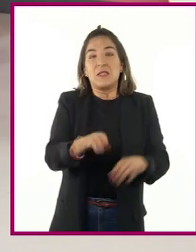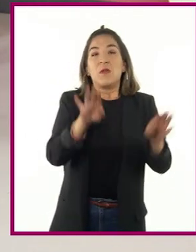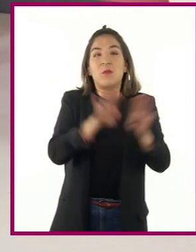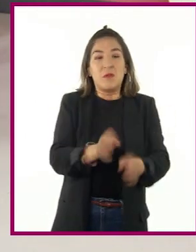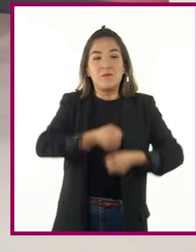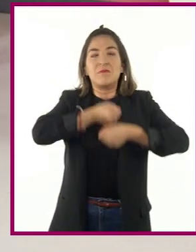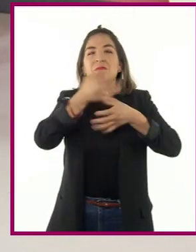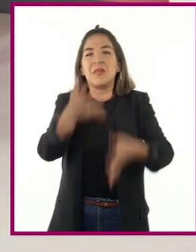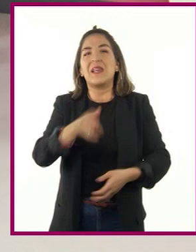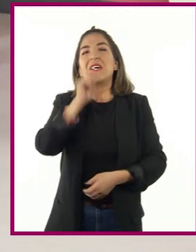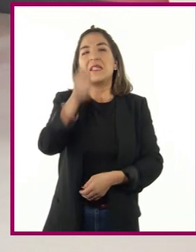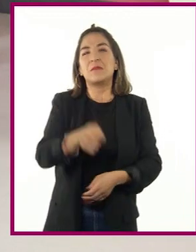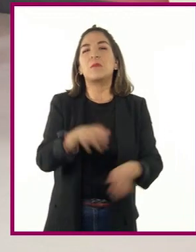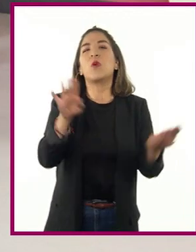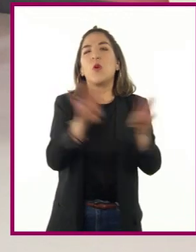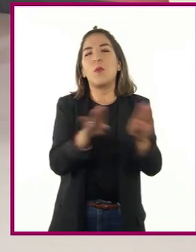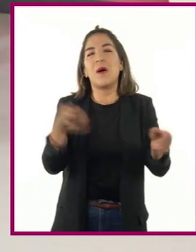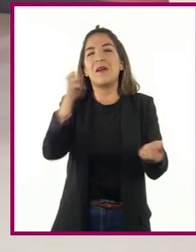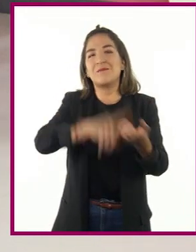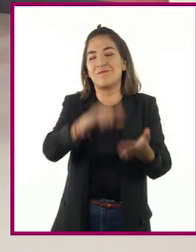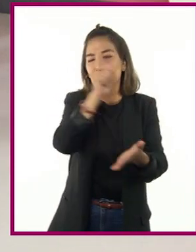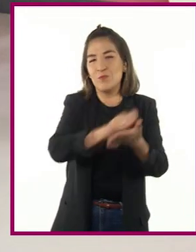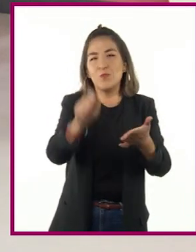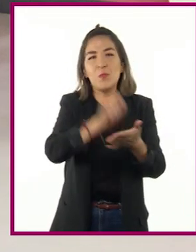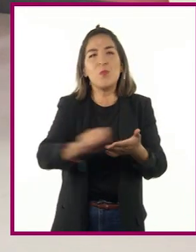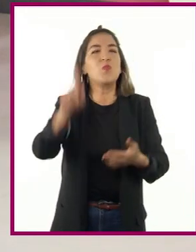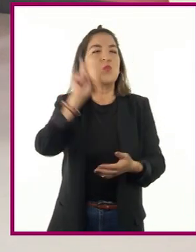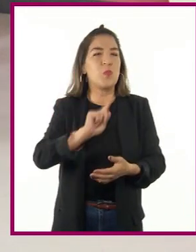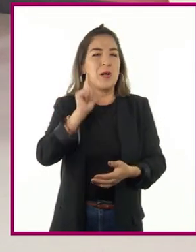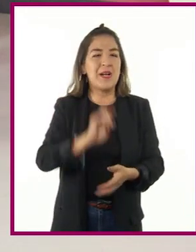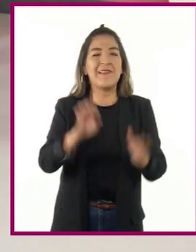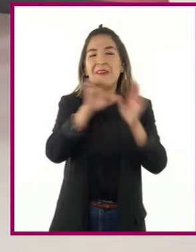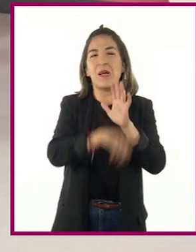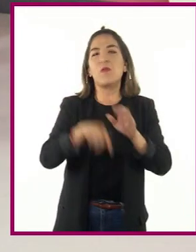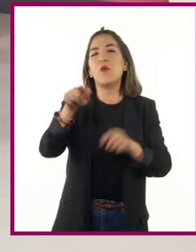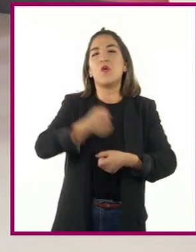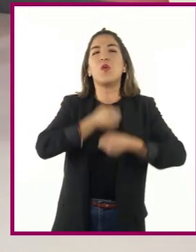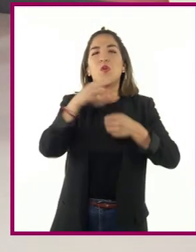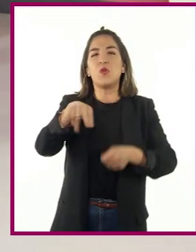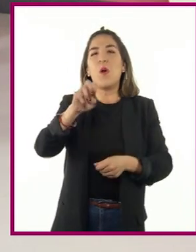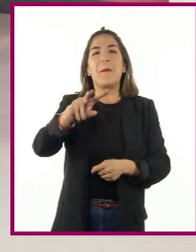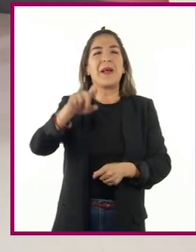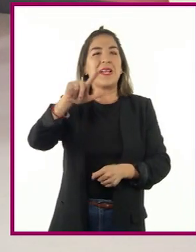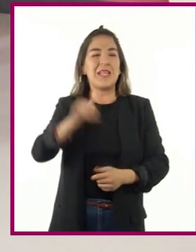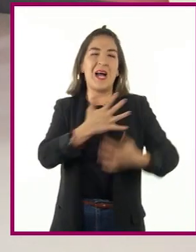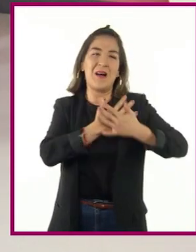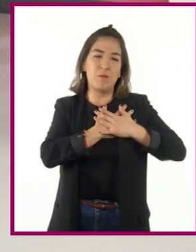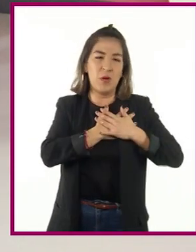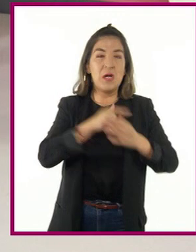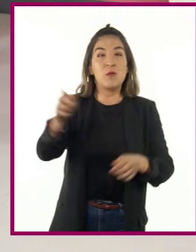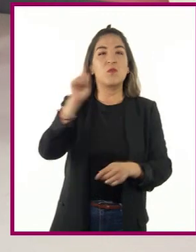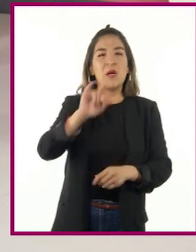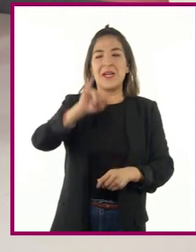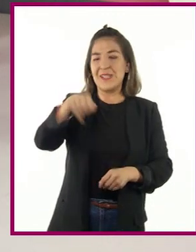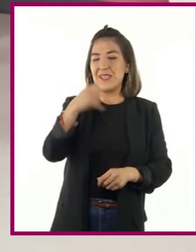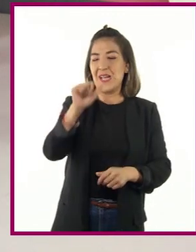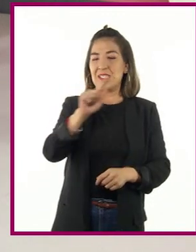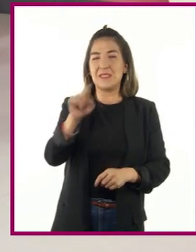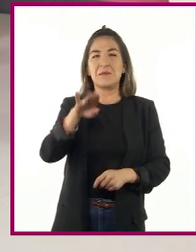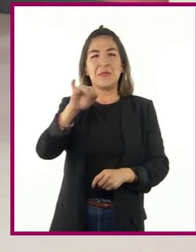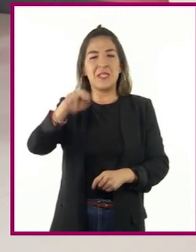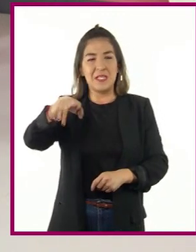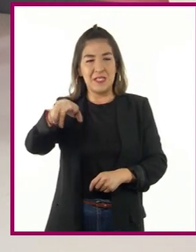se dedican es más afín a escritoras mujeres, como la novela romántica. Este es el caso de Yasmina Khadra y